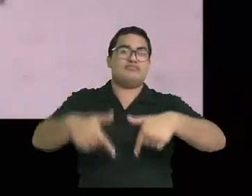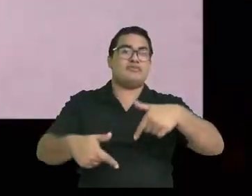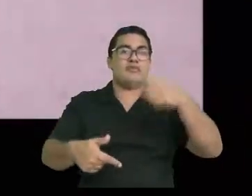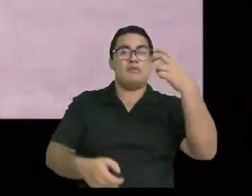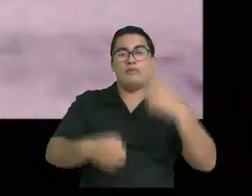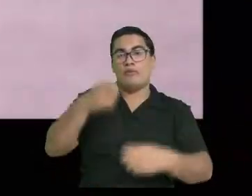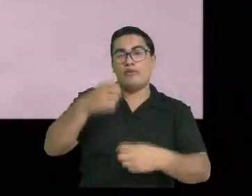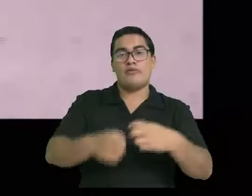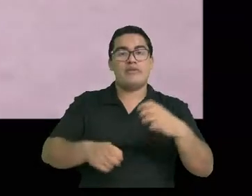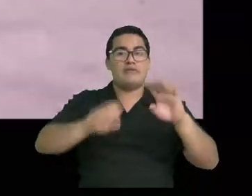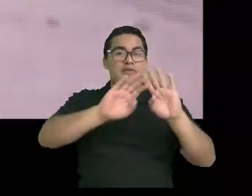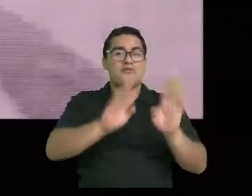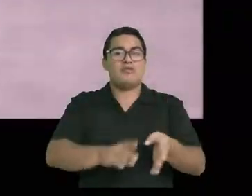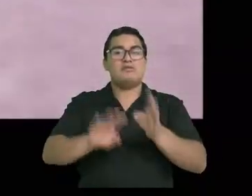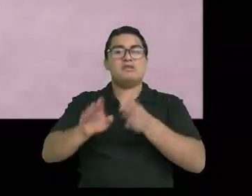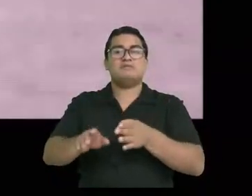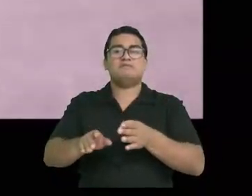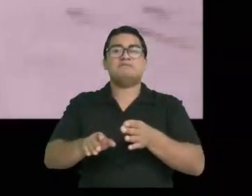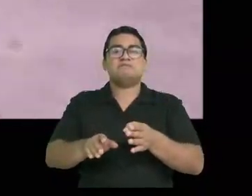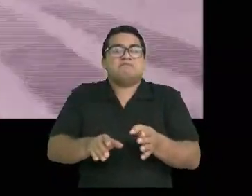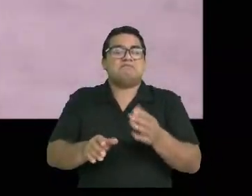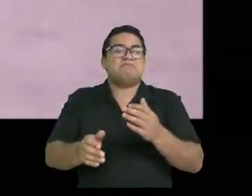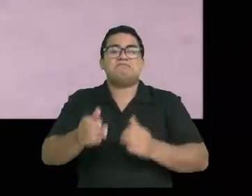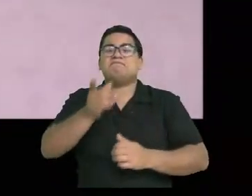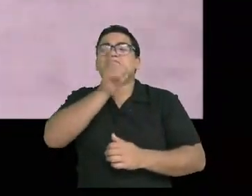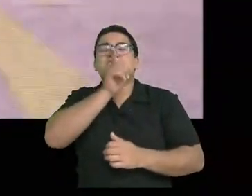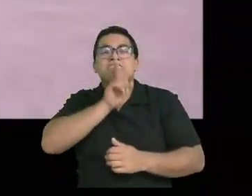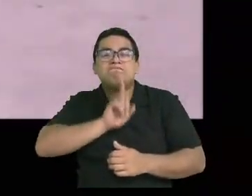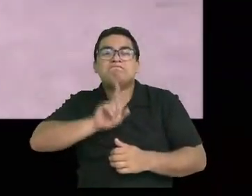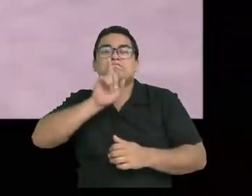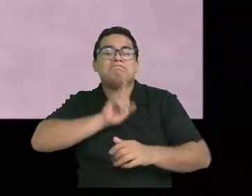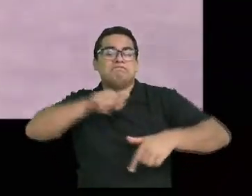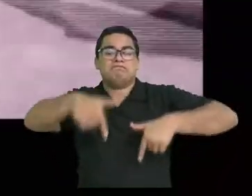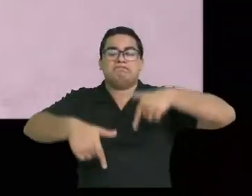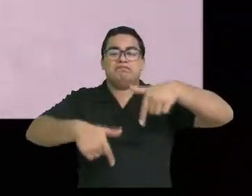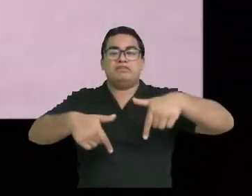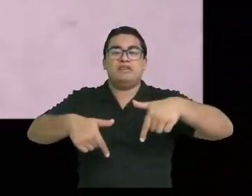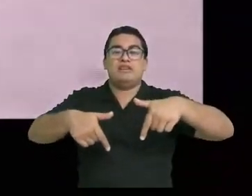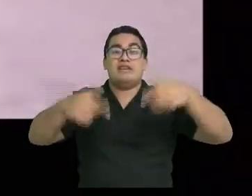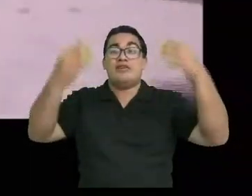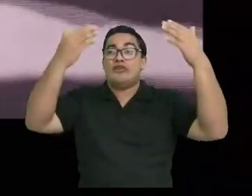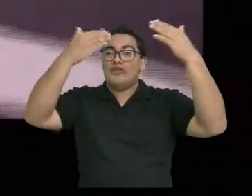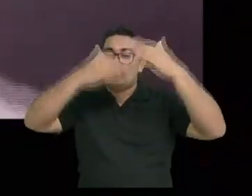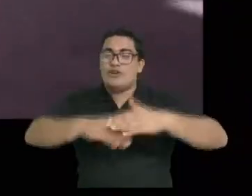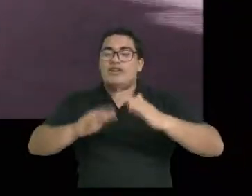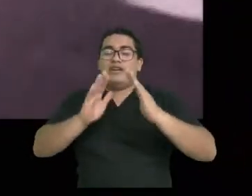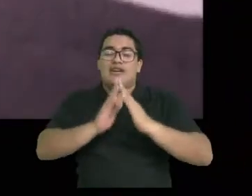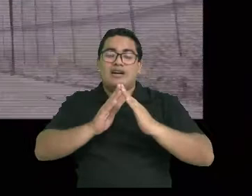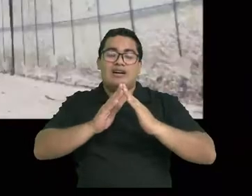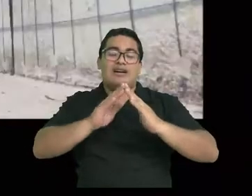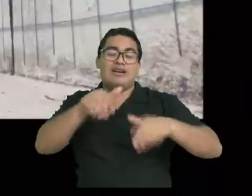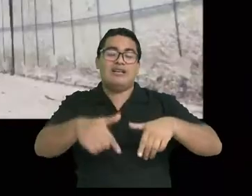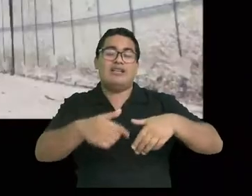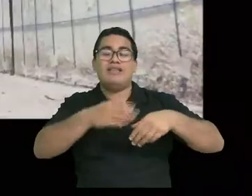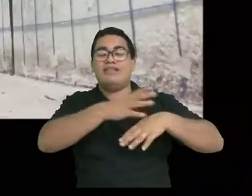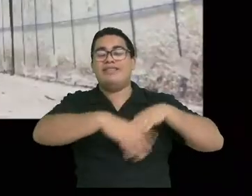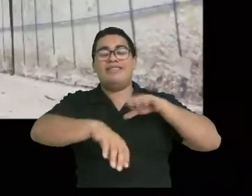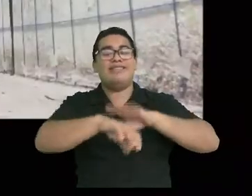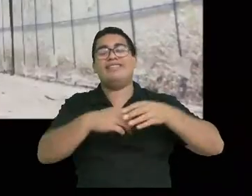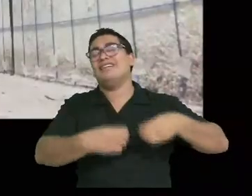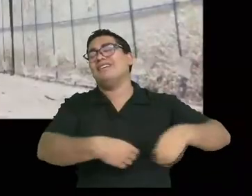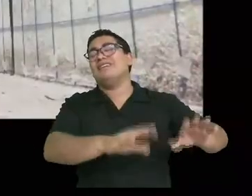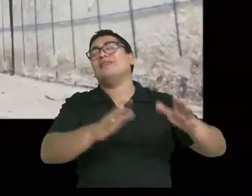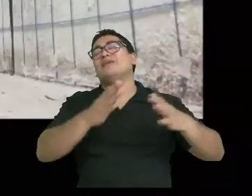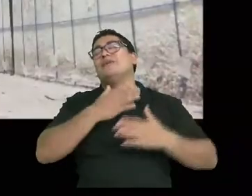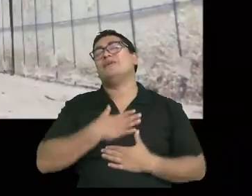las mujeres, no se los quitan, doctor. No. Pueden decir, lleguen a la casa rendida, ay, vengo rendida de caminar, porque